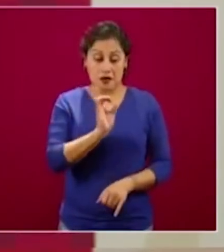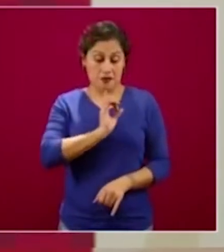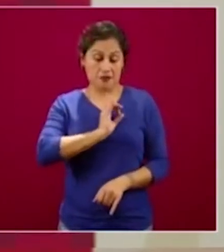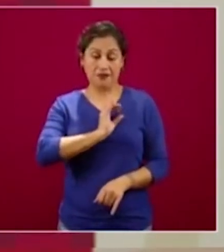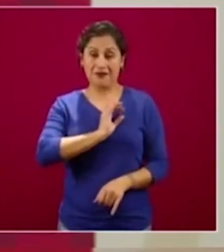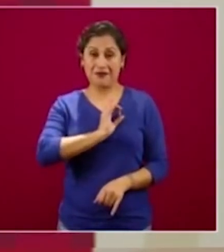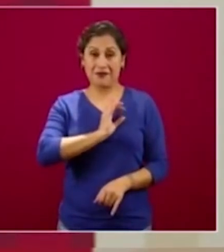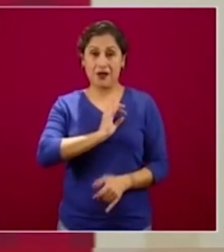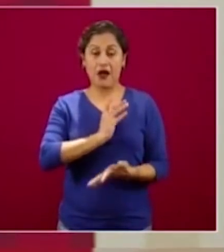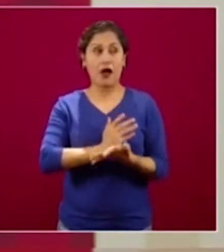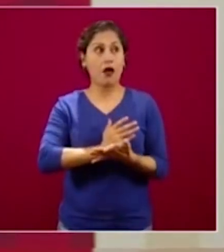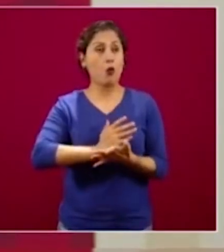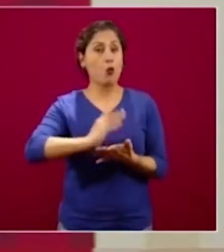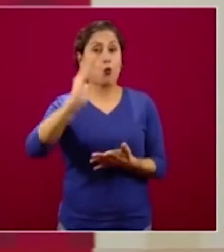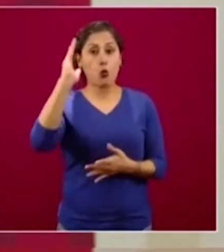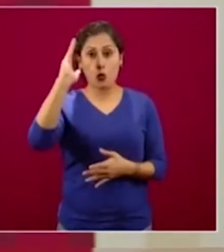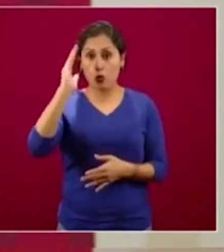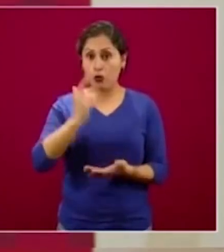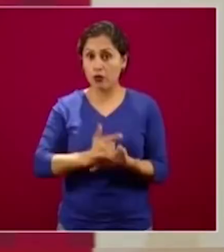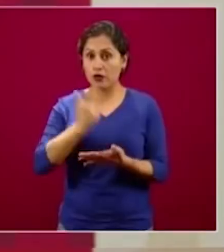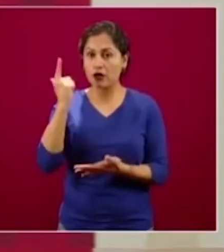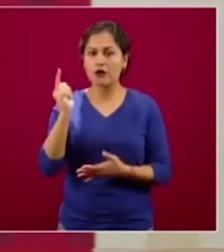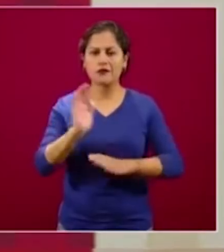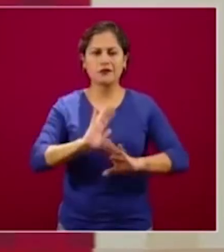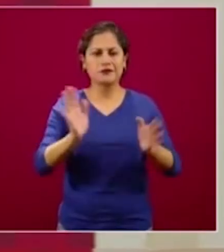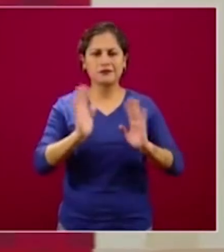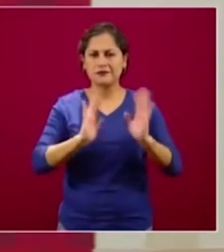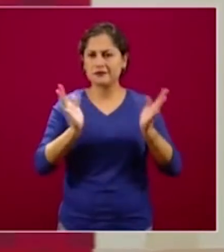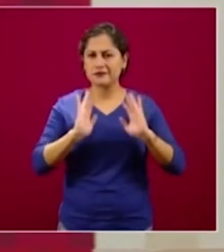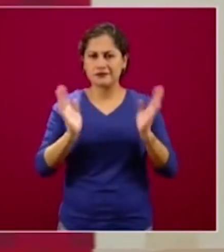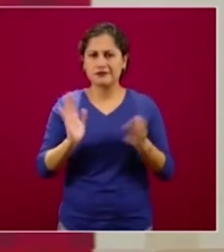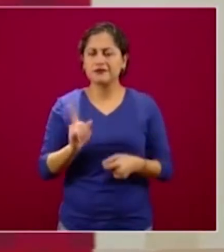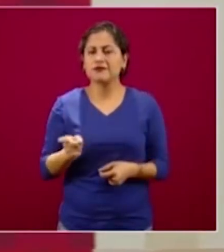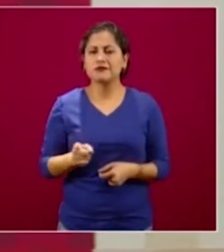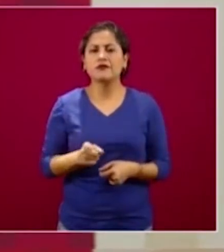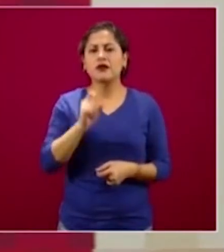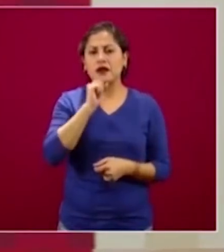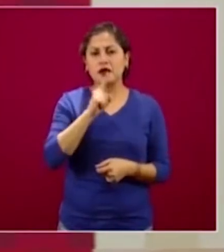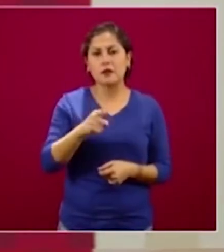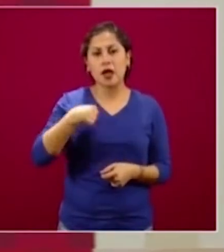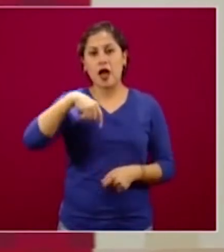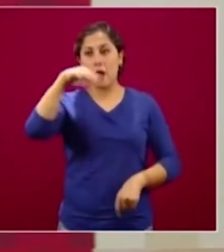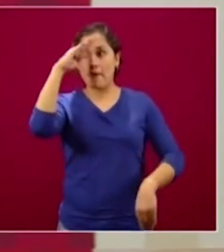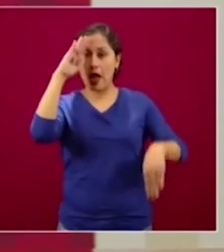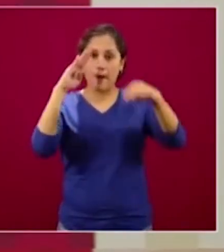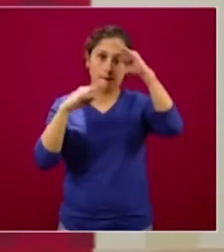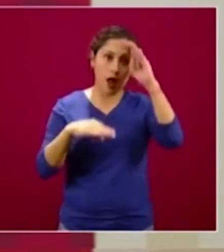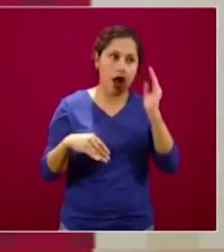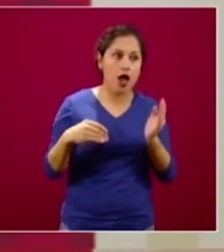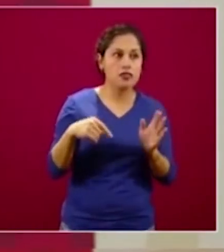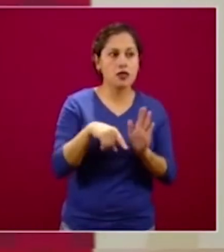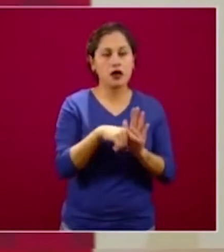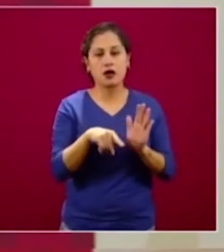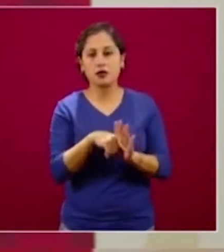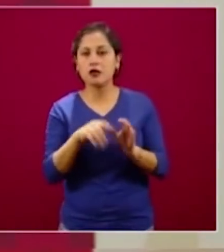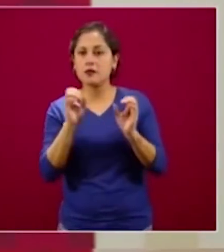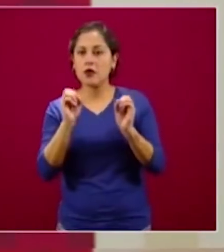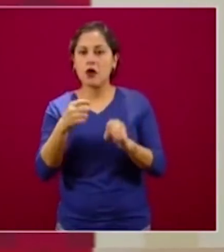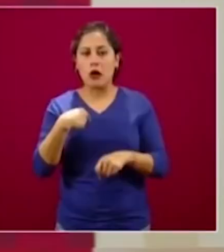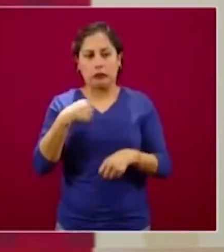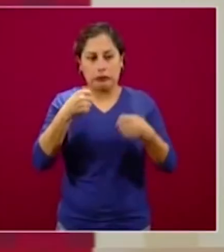más allá de lo que es una precaución normal, no tener otro tipo de conjeturas sobre lo que podría pasarnos, porque no hay un